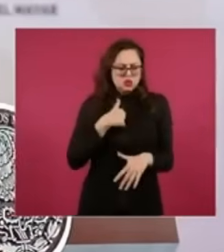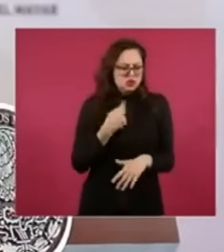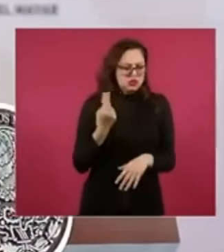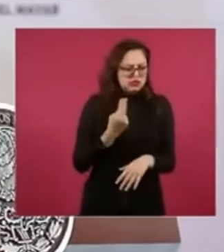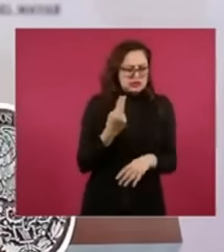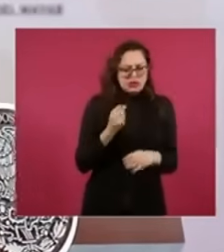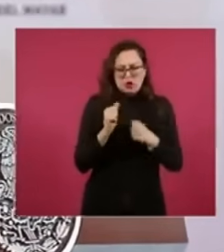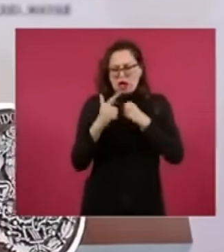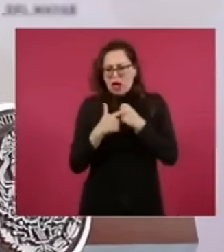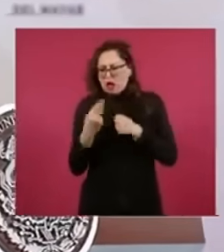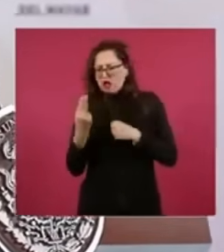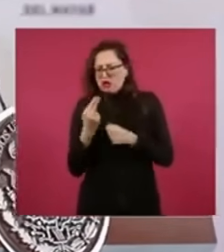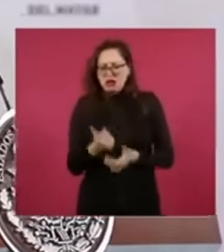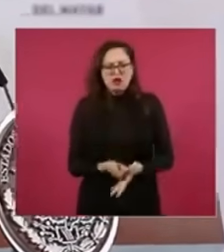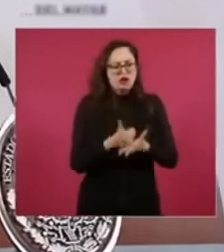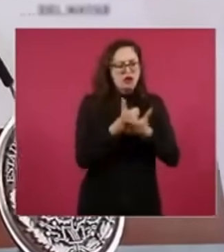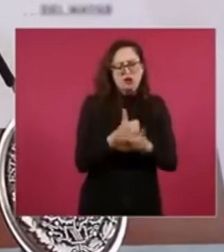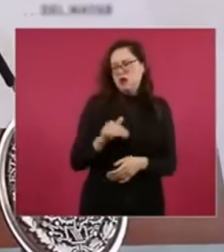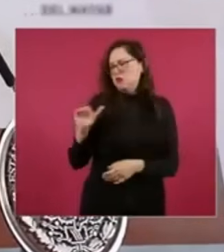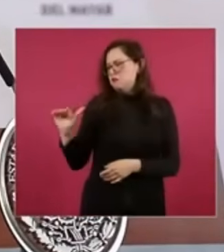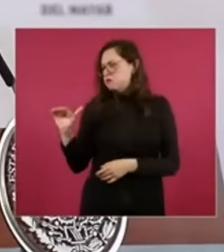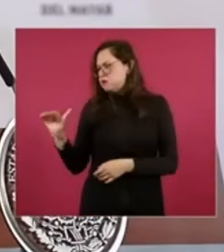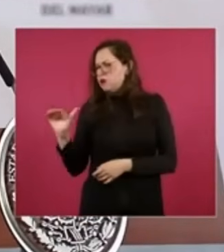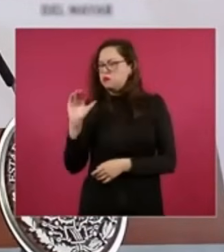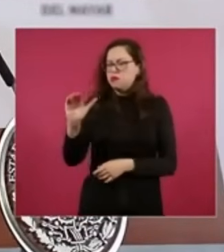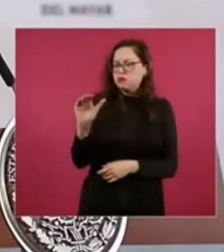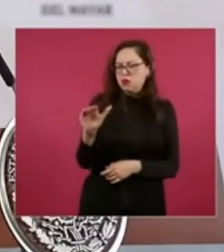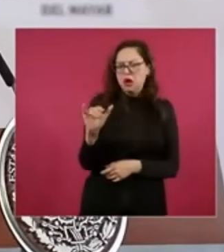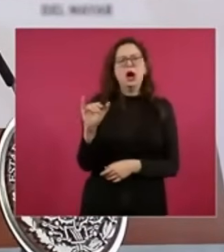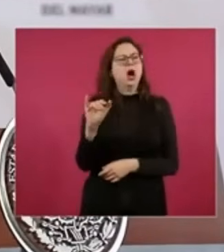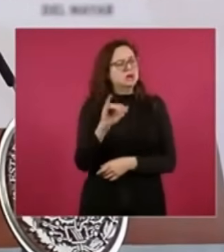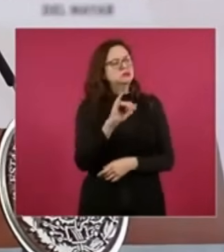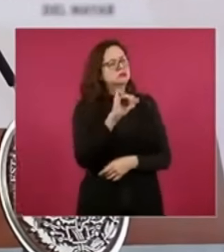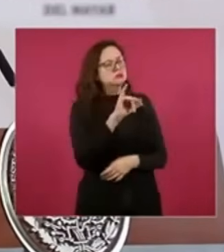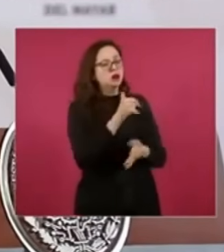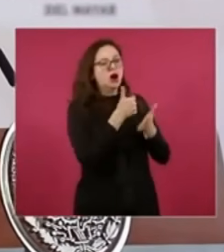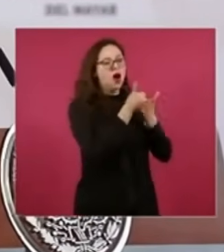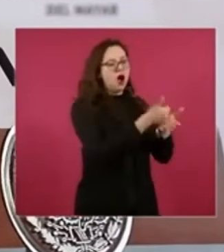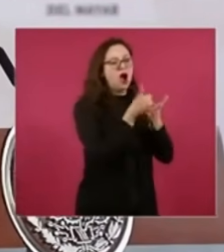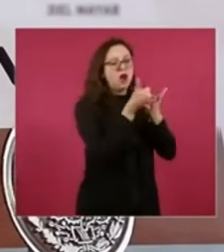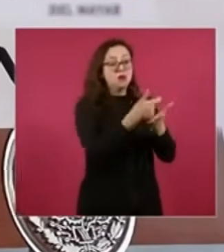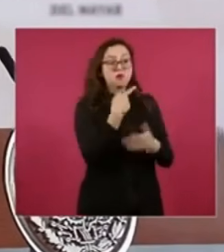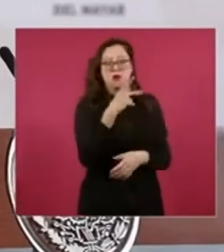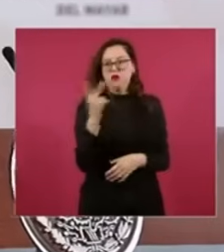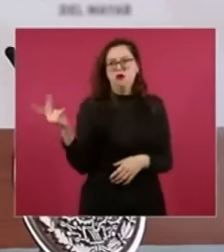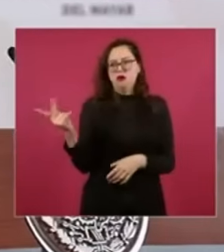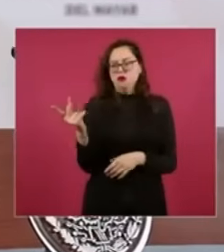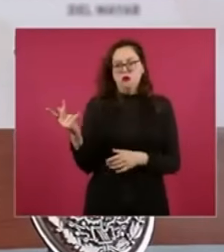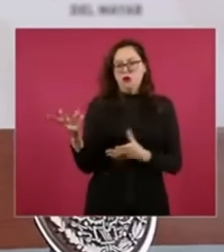no trabajan en el gobierno y ya están grandes,